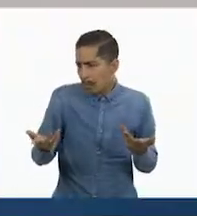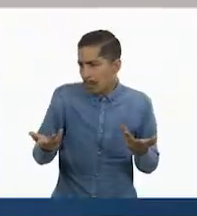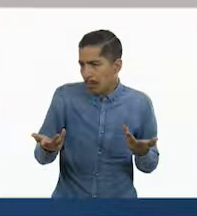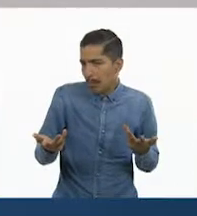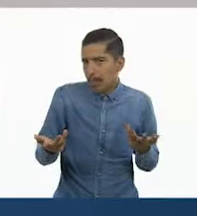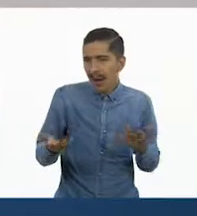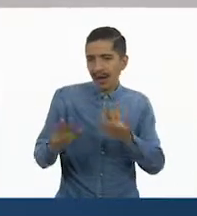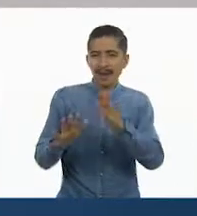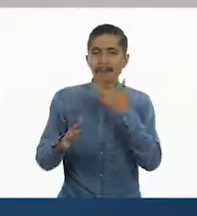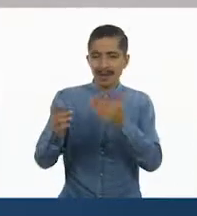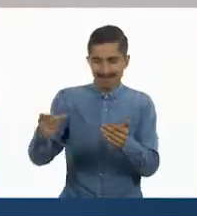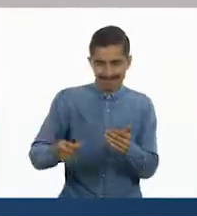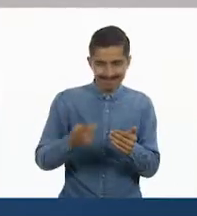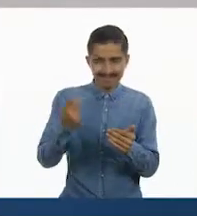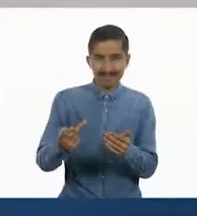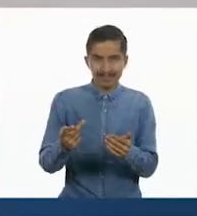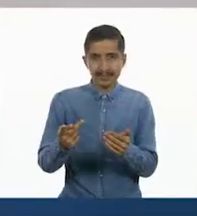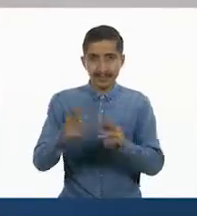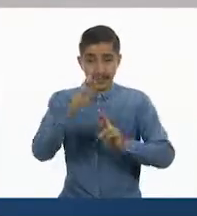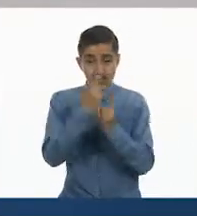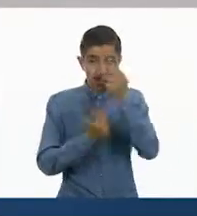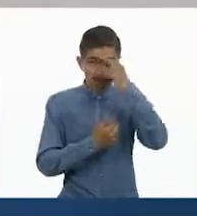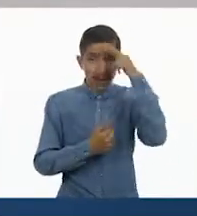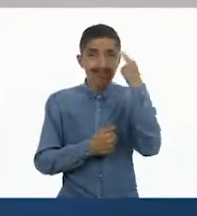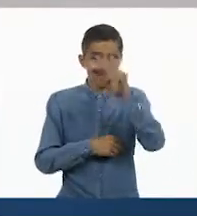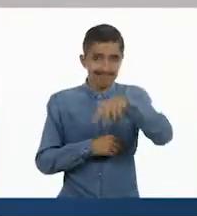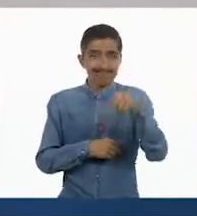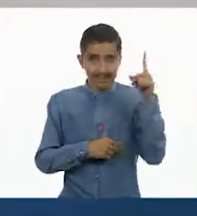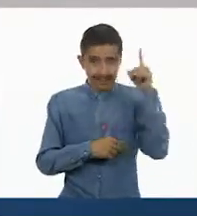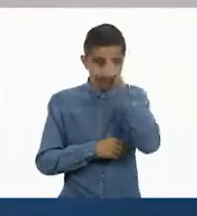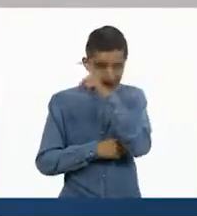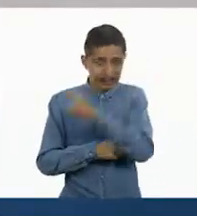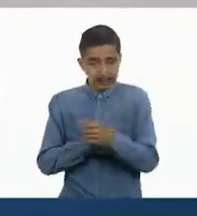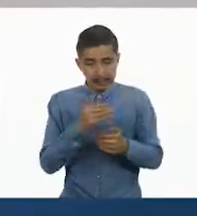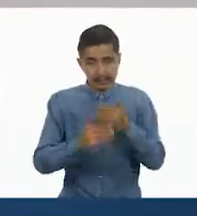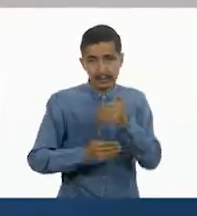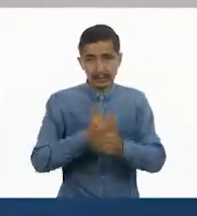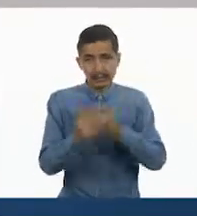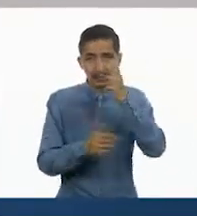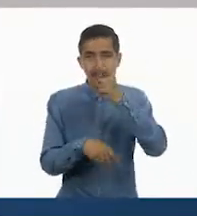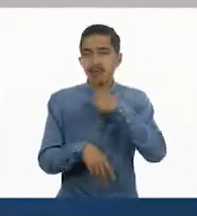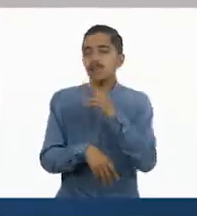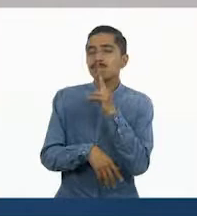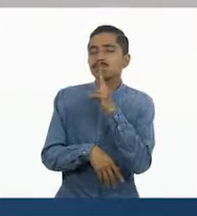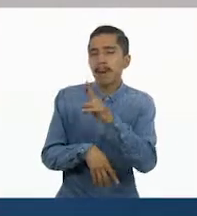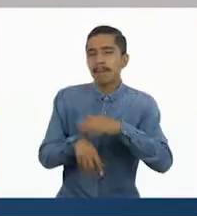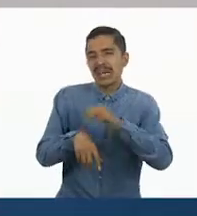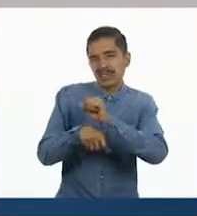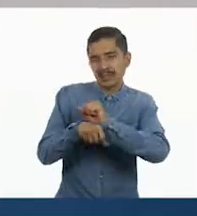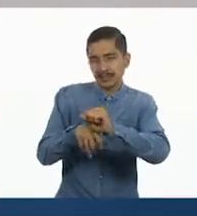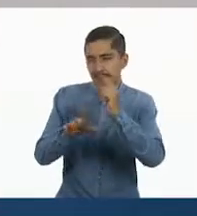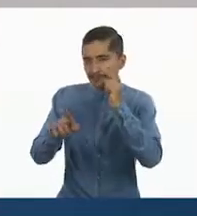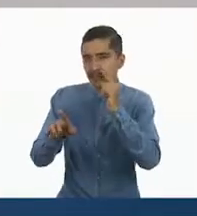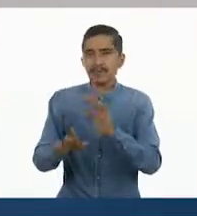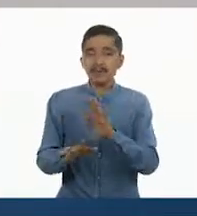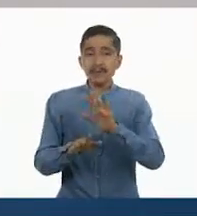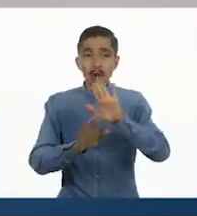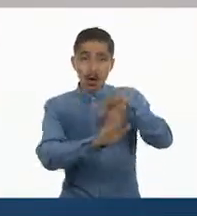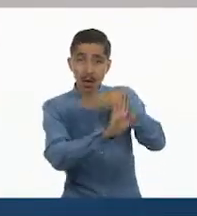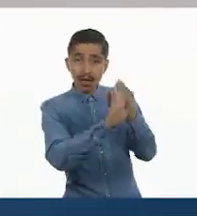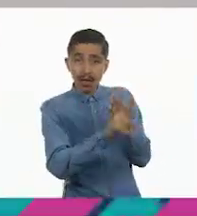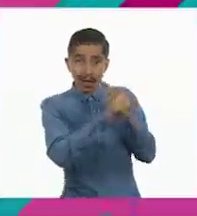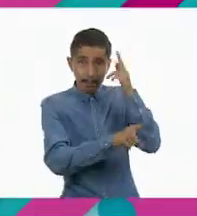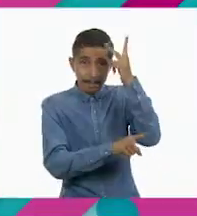La Revolución Mexicana fue un proceso muy complejo y trataré de darle una respuesta sencilla. El levantamiento contra Porfirio